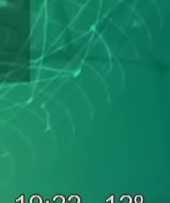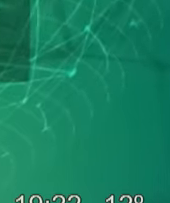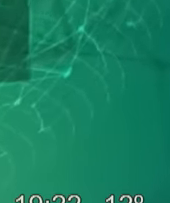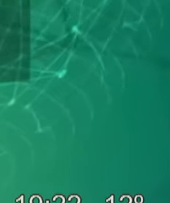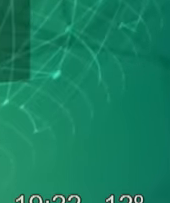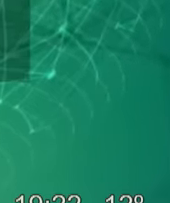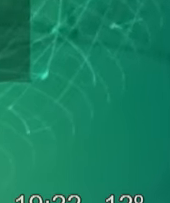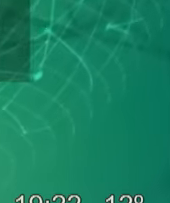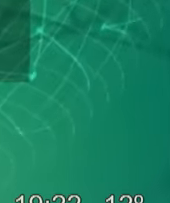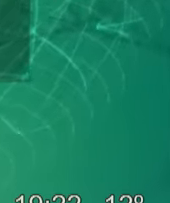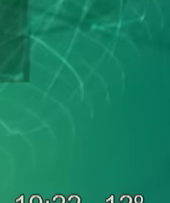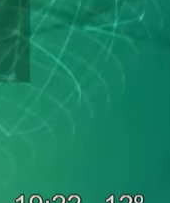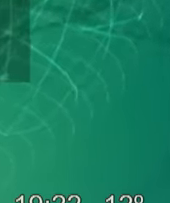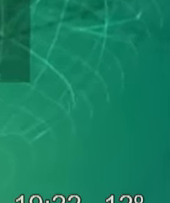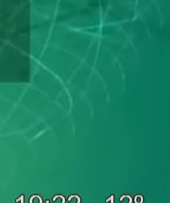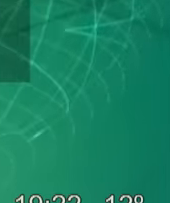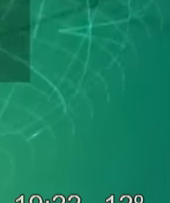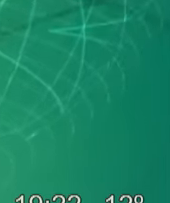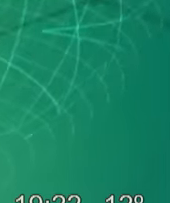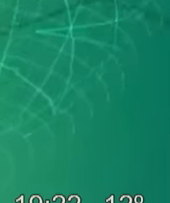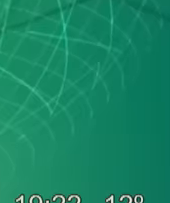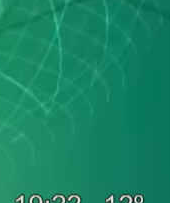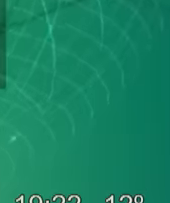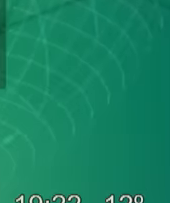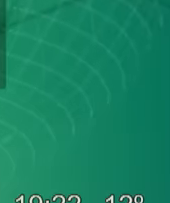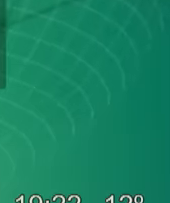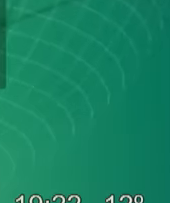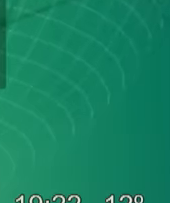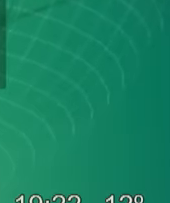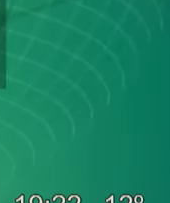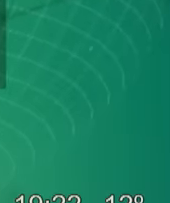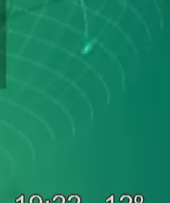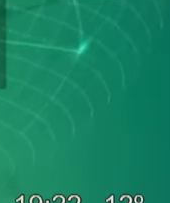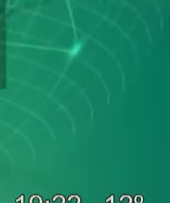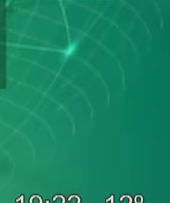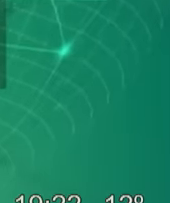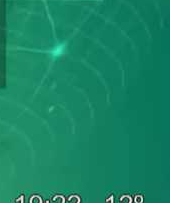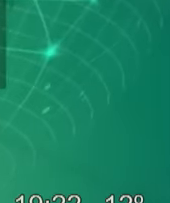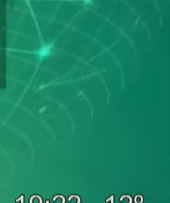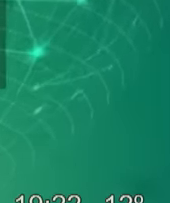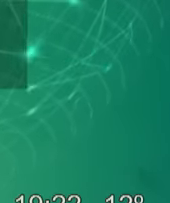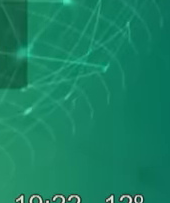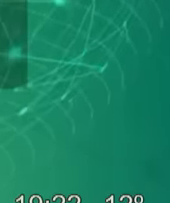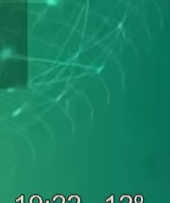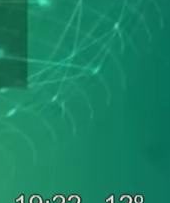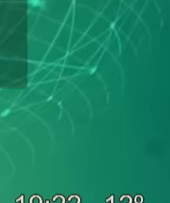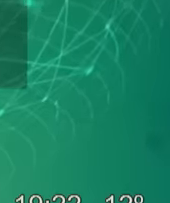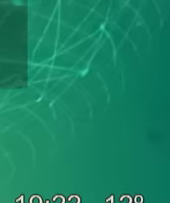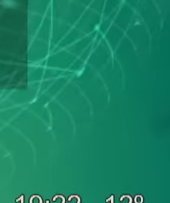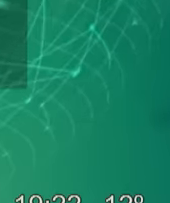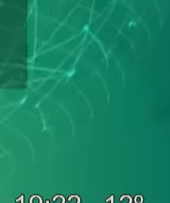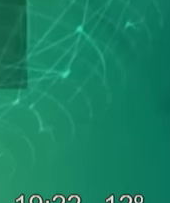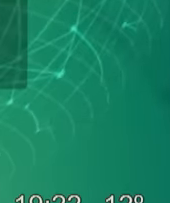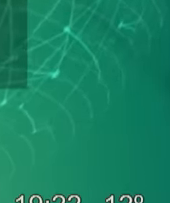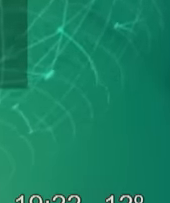WhatsApp, decir que hubo comunicaciones, como dijimos, además. Sí. Ahora que dijimos, no, hubo comunicaciones, chao, y lo dejamos por esa plata, y nadie preguntó si